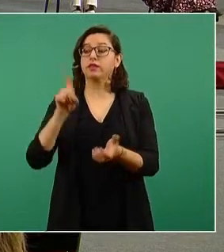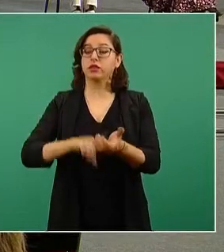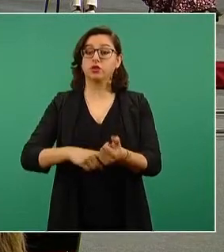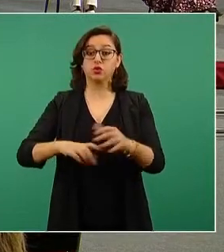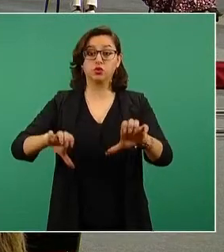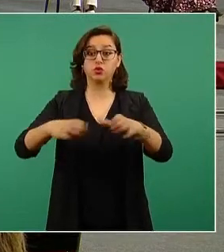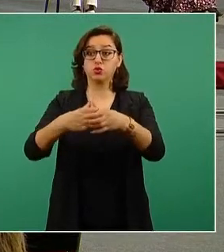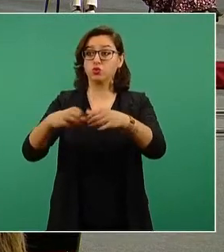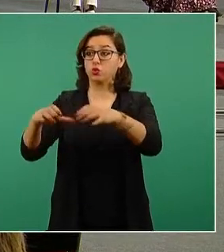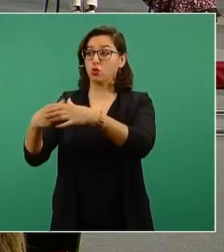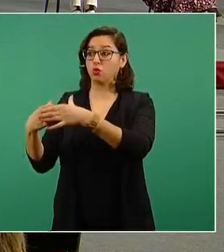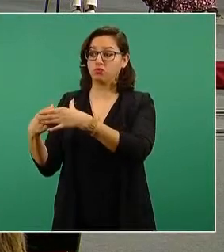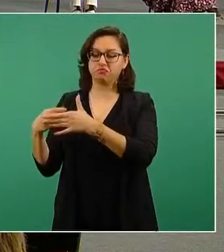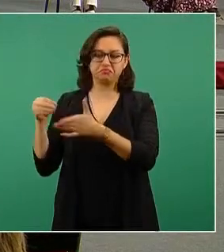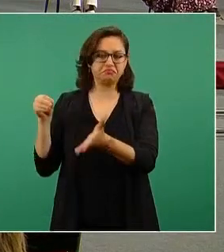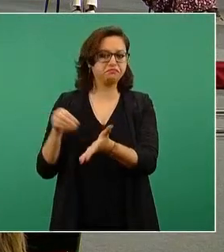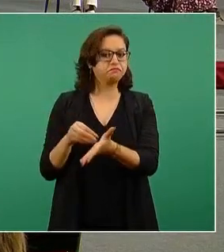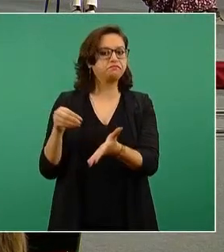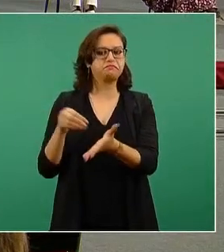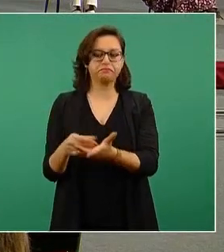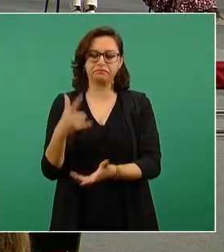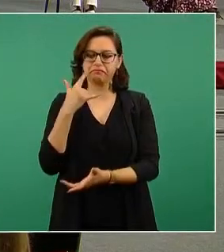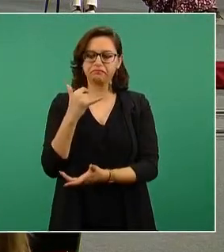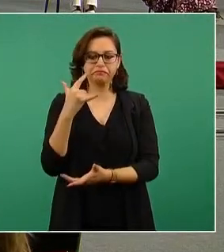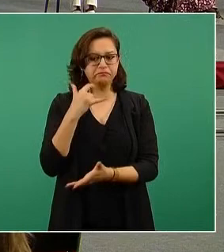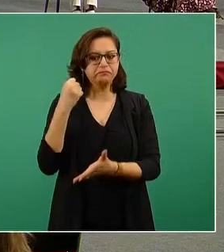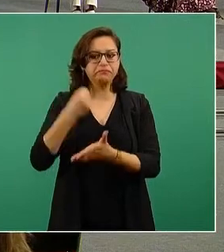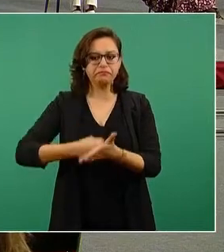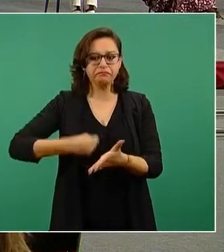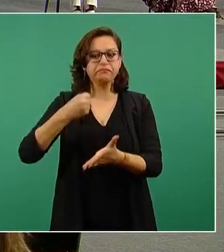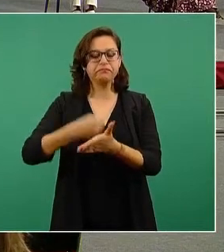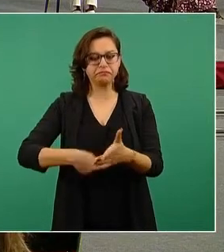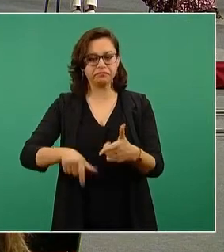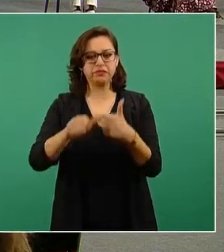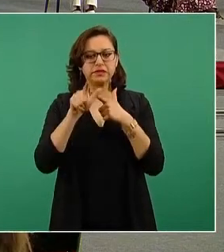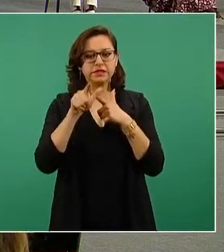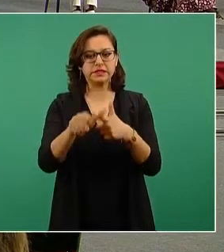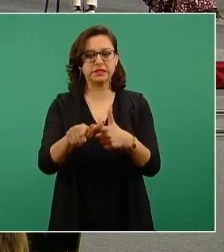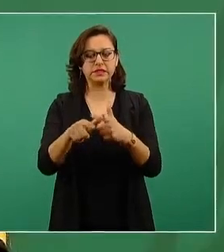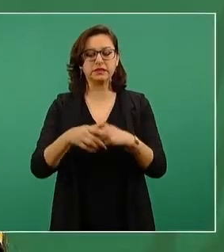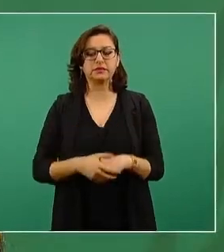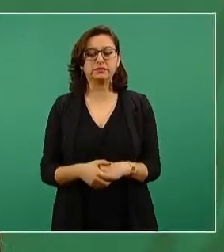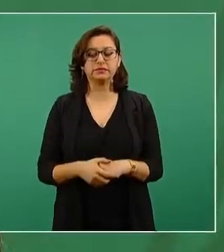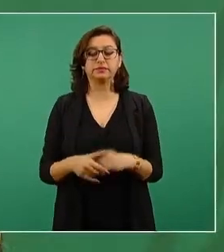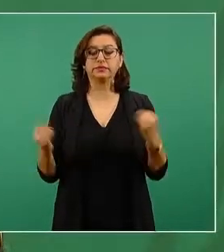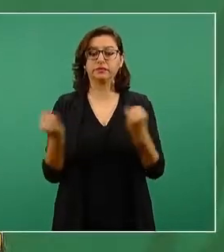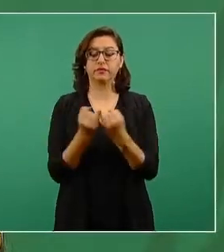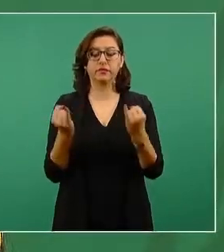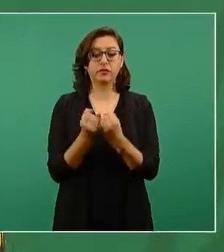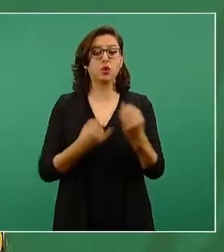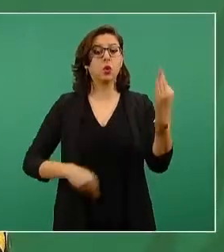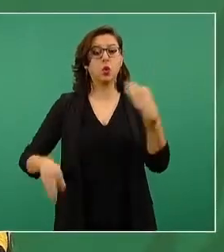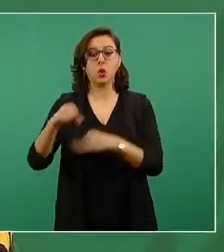sus territorios y desde todos los espacios. Quiero también hacer un reconocimiento a toda la sociedad civil, a todas las mujeres, a las